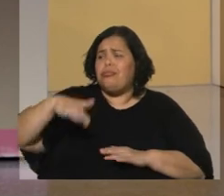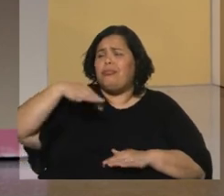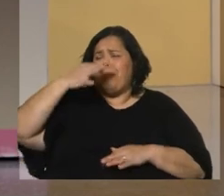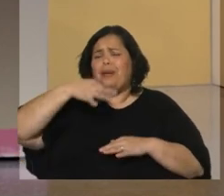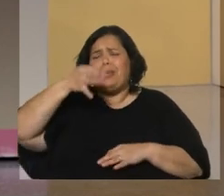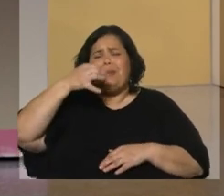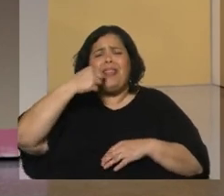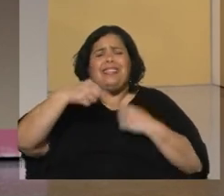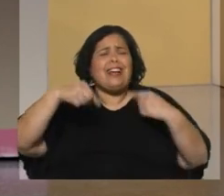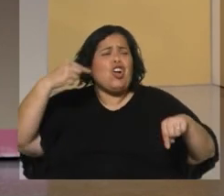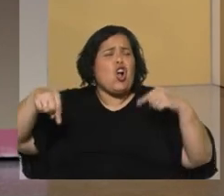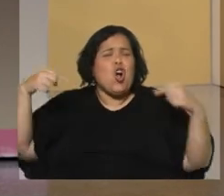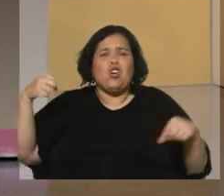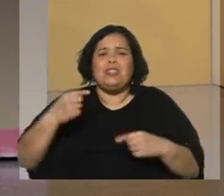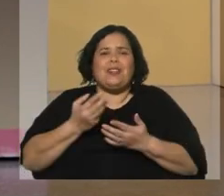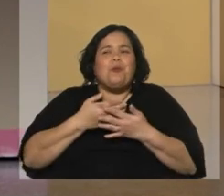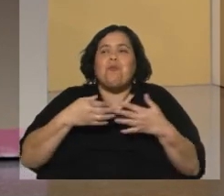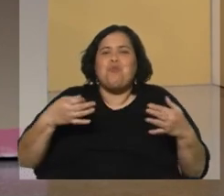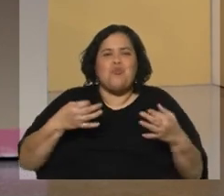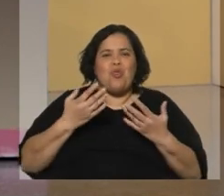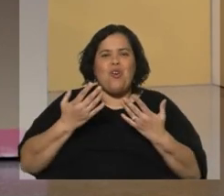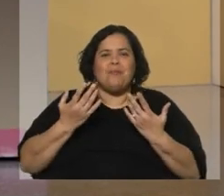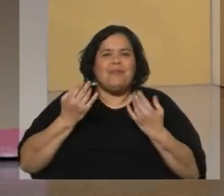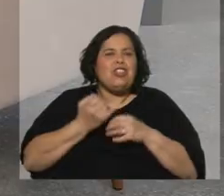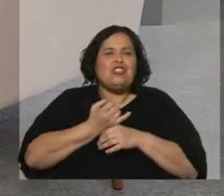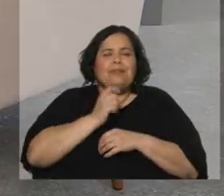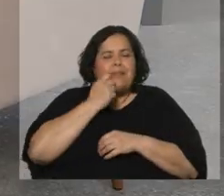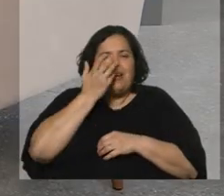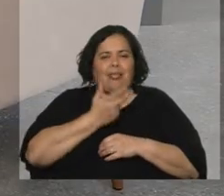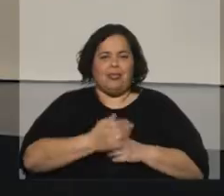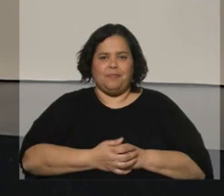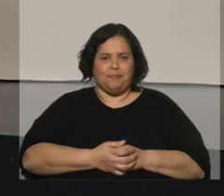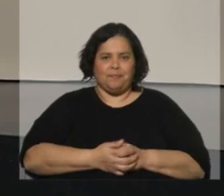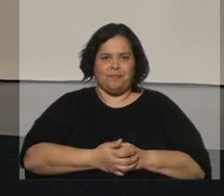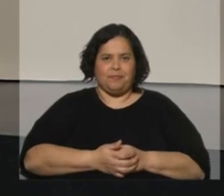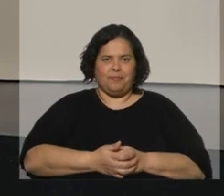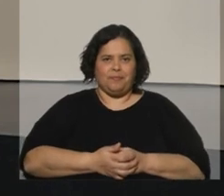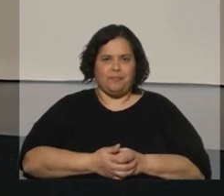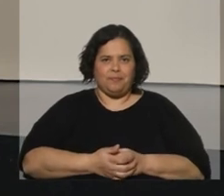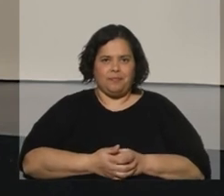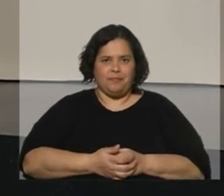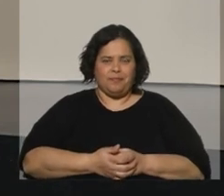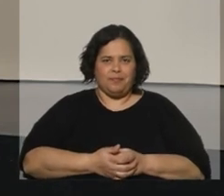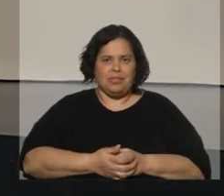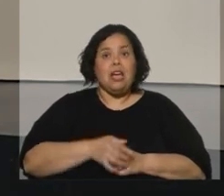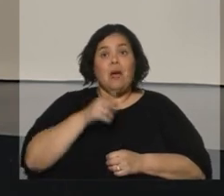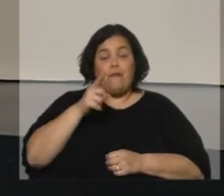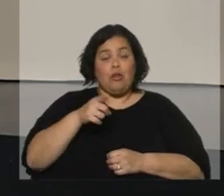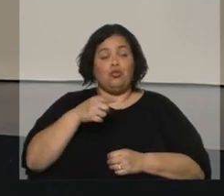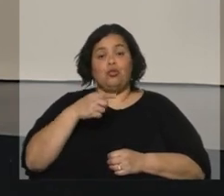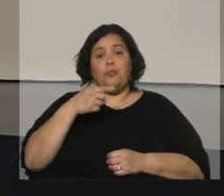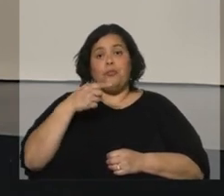cualquier cosa los padres y salen desde La pureza absoluta inocencia eso me hace mucho que manejas mucho Te expresás mucho